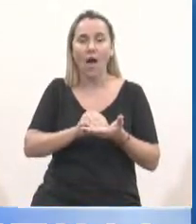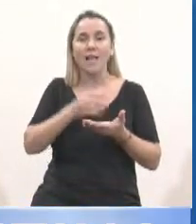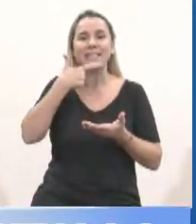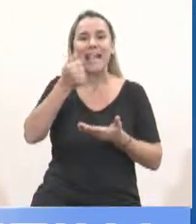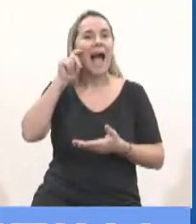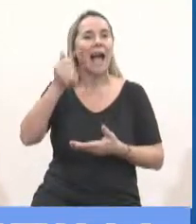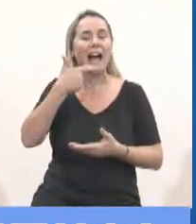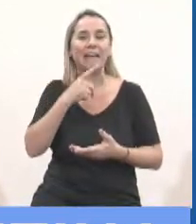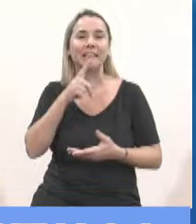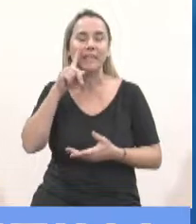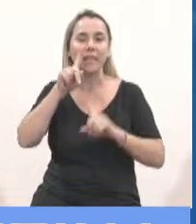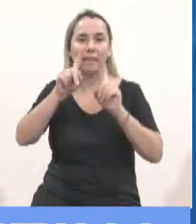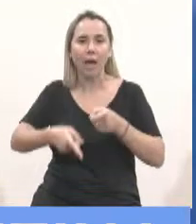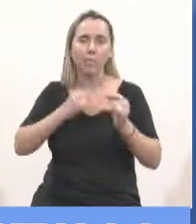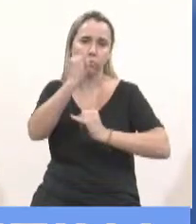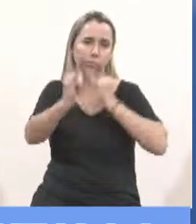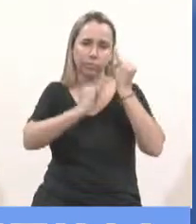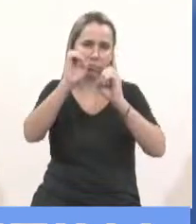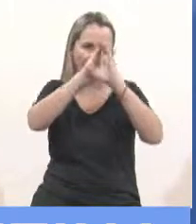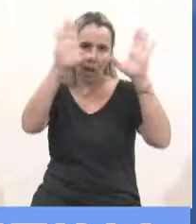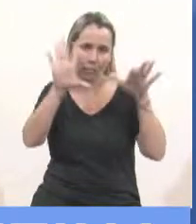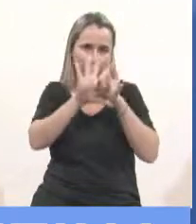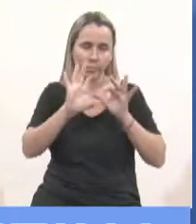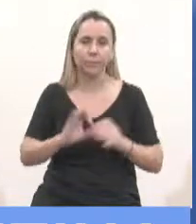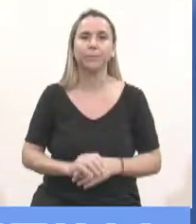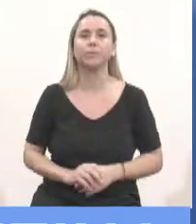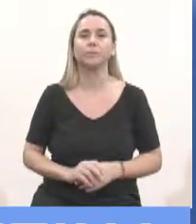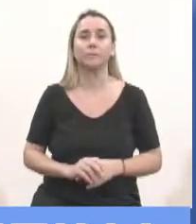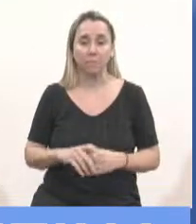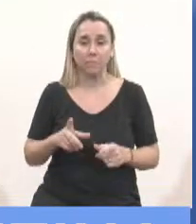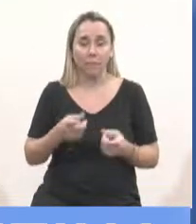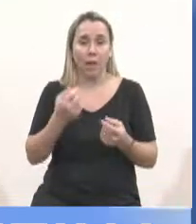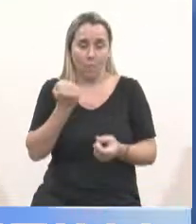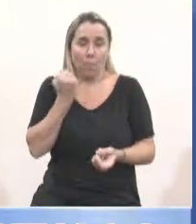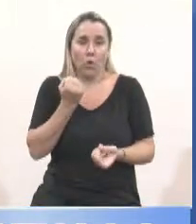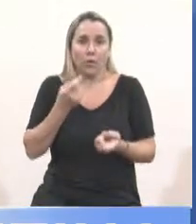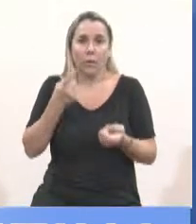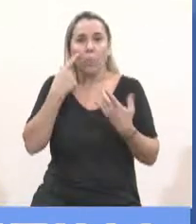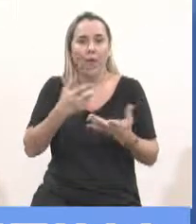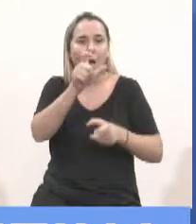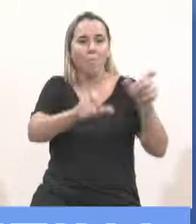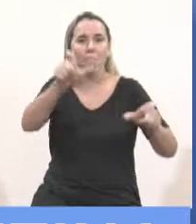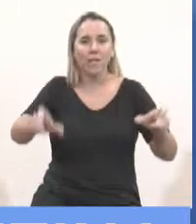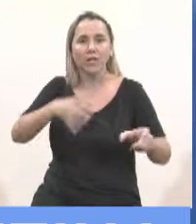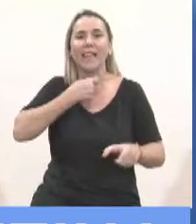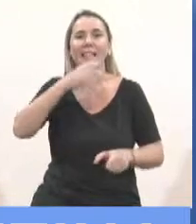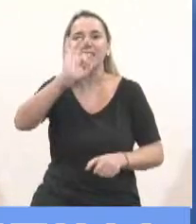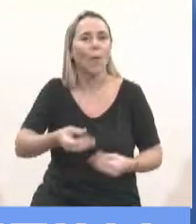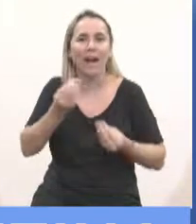que ha tenido también una descripción exacta. Y esto hace falta porque obviamente que el pueblo quiere saber de qué se